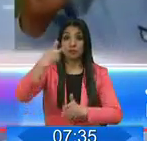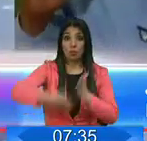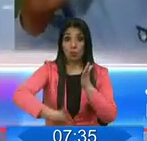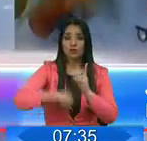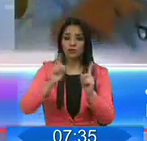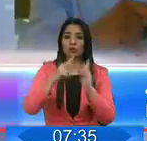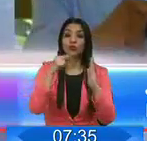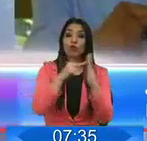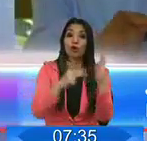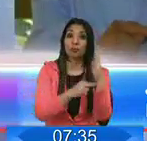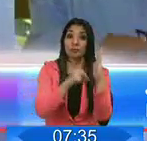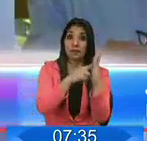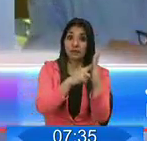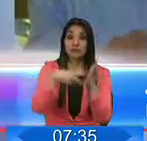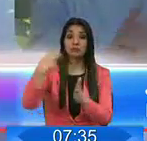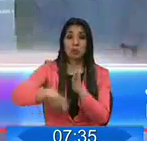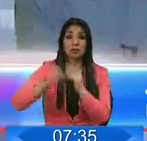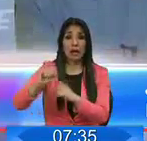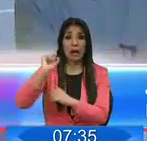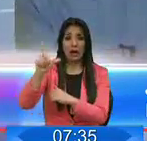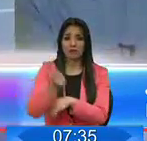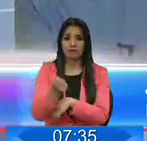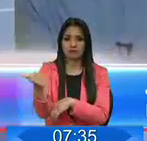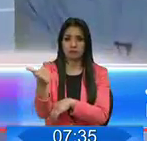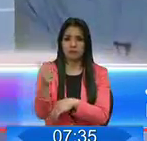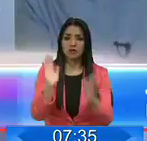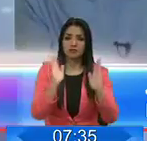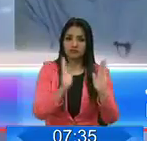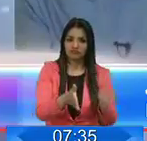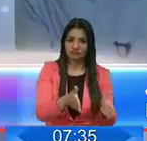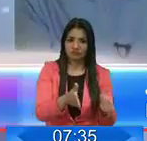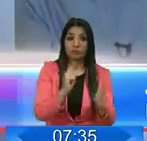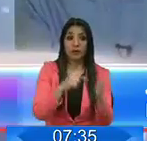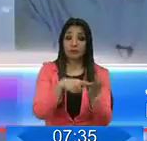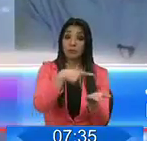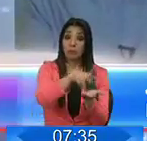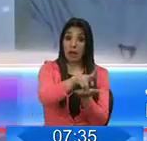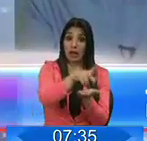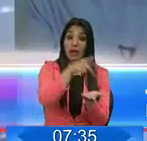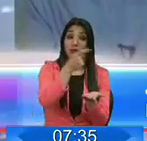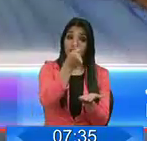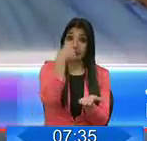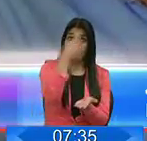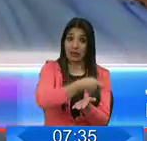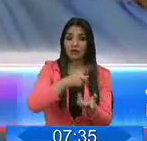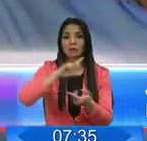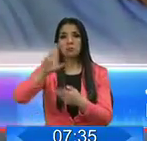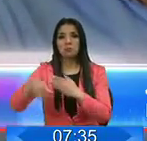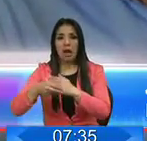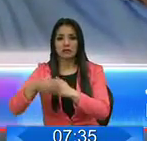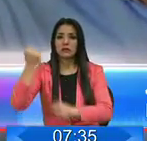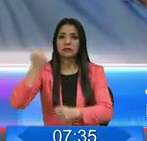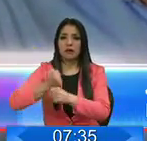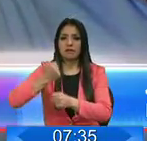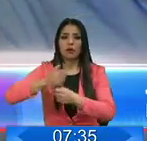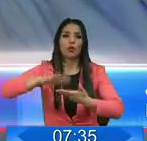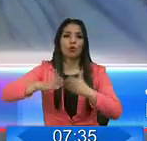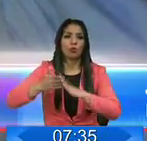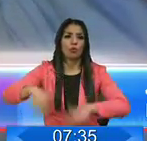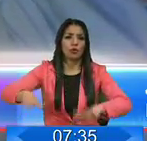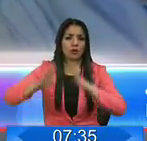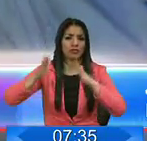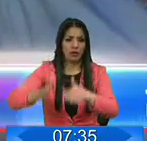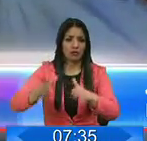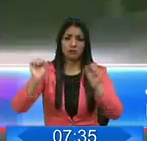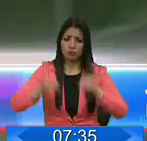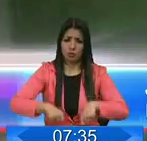que consideran esas multas elevadas. Una primera parte, que sean trabajos comunitarios, y la segunda parte, pues, que se acoja a